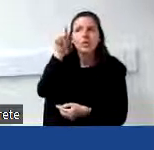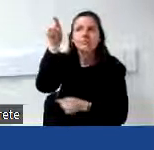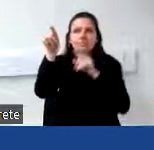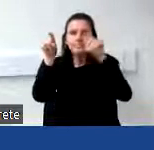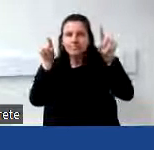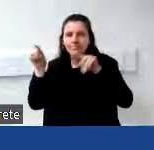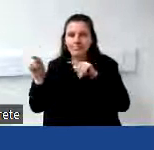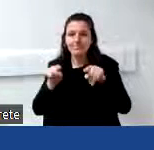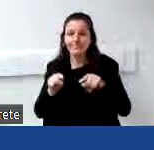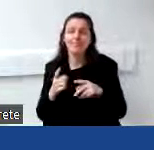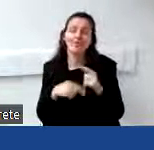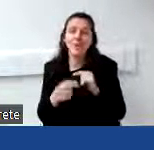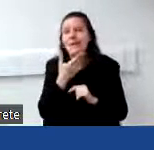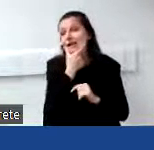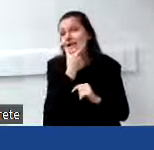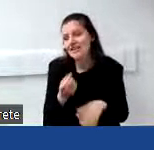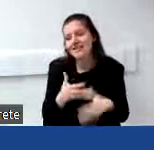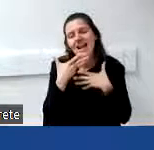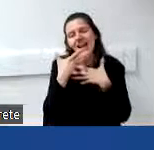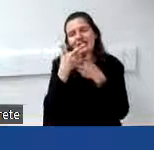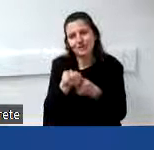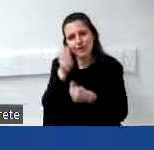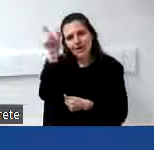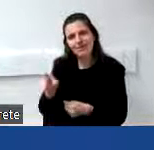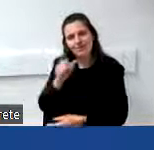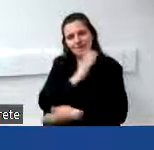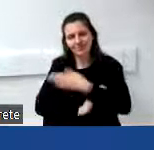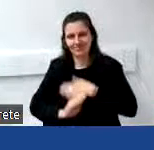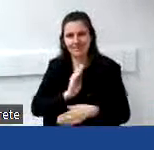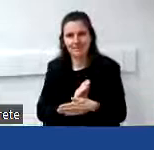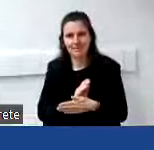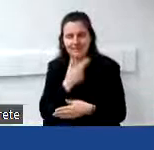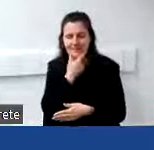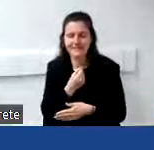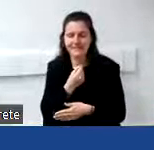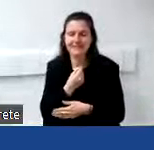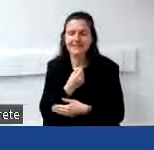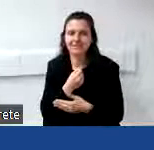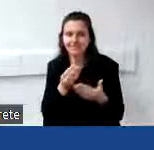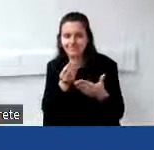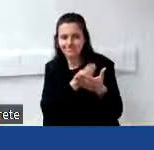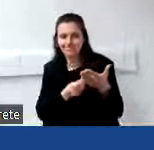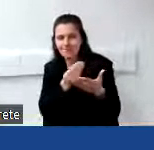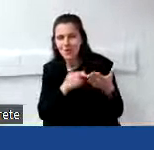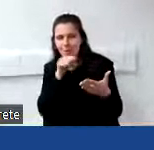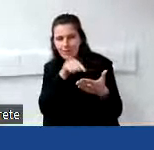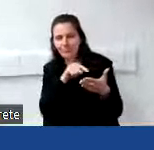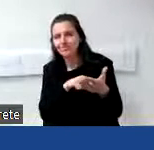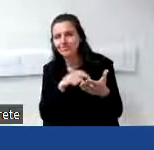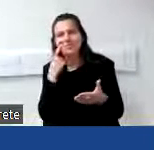si viene a hacer una consulta médica, o lo que sea que vaya a hacer, tener pictogramas que